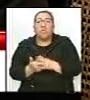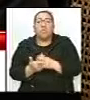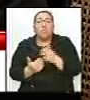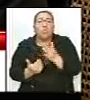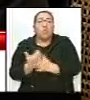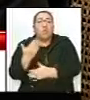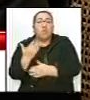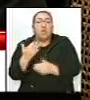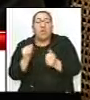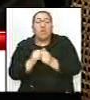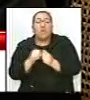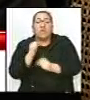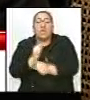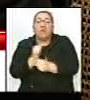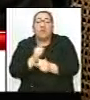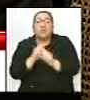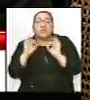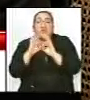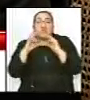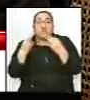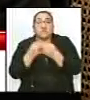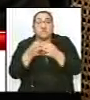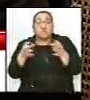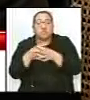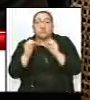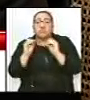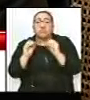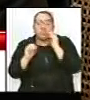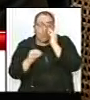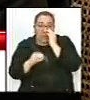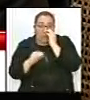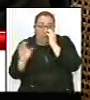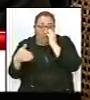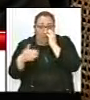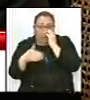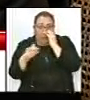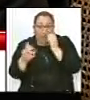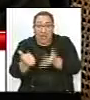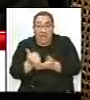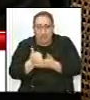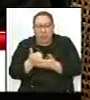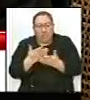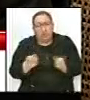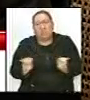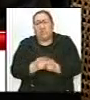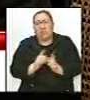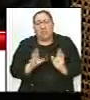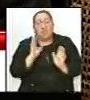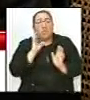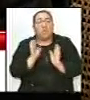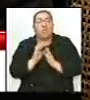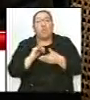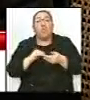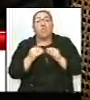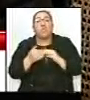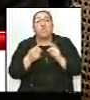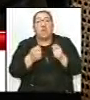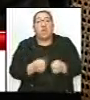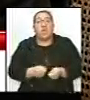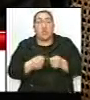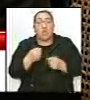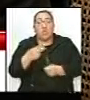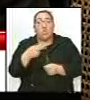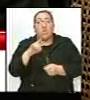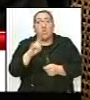la acuicultura familiar. Allí necesitamos, presidente, que nos ayude. Una cosa concreta, por ejemplo, la comunidad campesina Huancasancos de